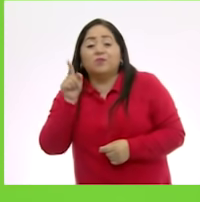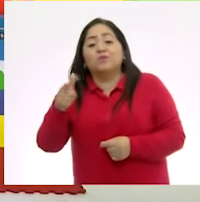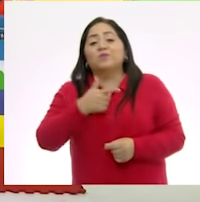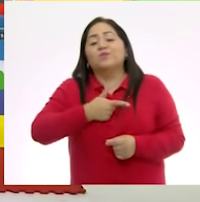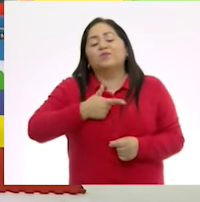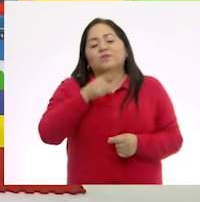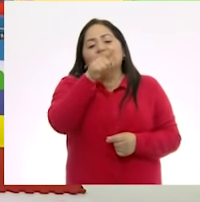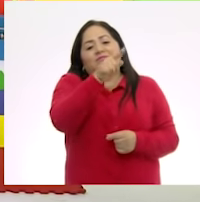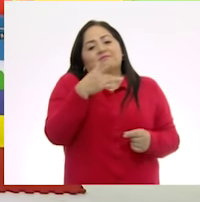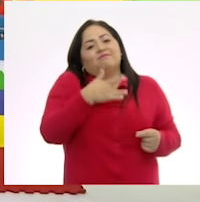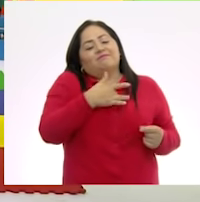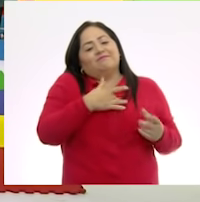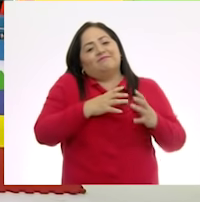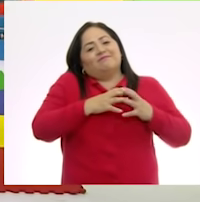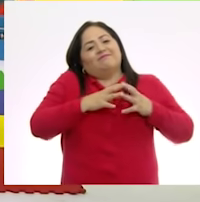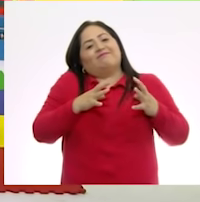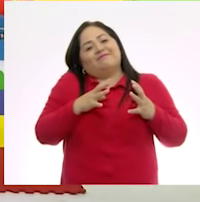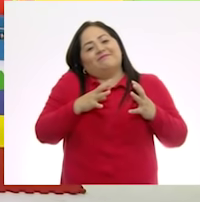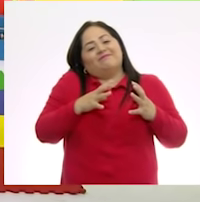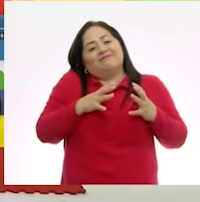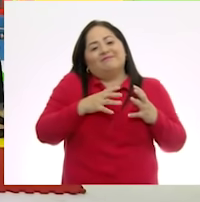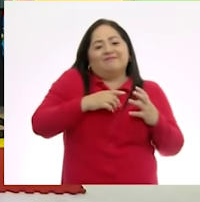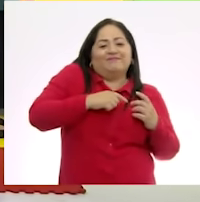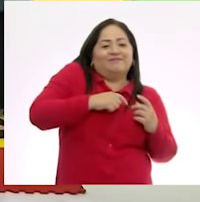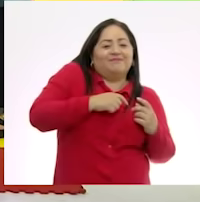gusta tu corazón.